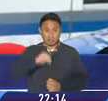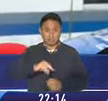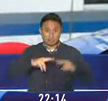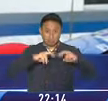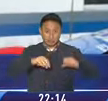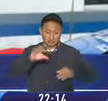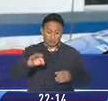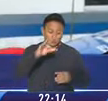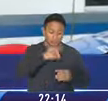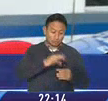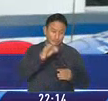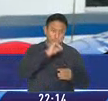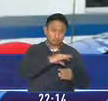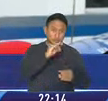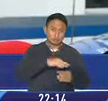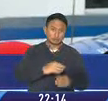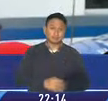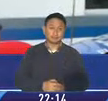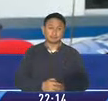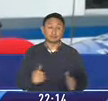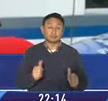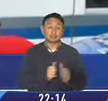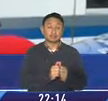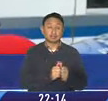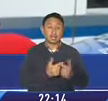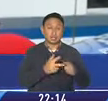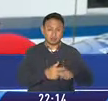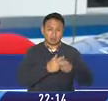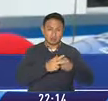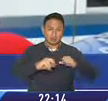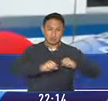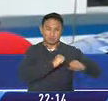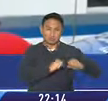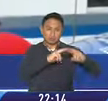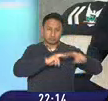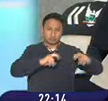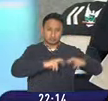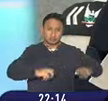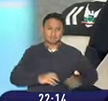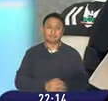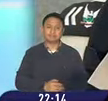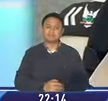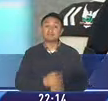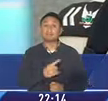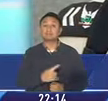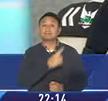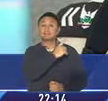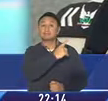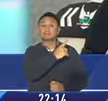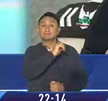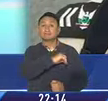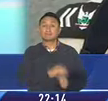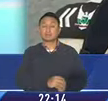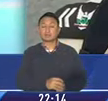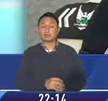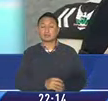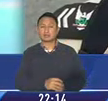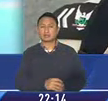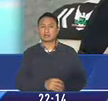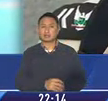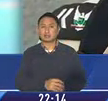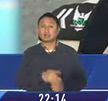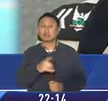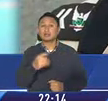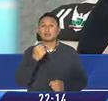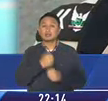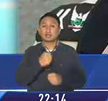que vino acá a acompañarnos para realizar todas las diligencias de investigación. El cabo segundo, Jefferson Vera,